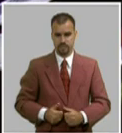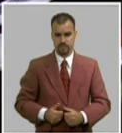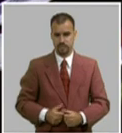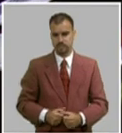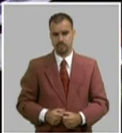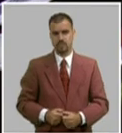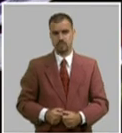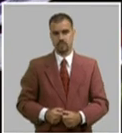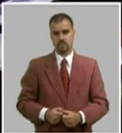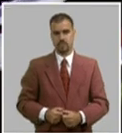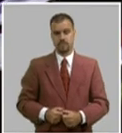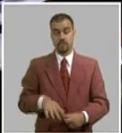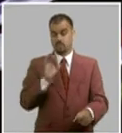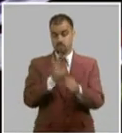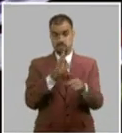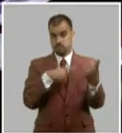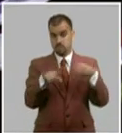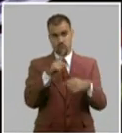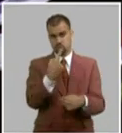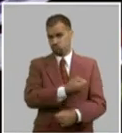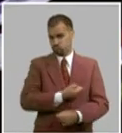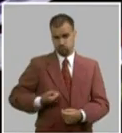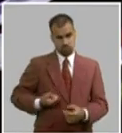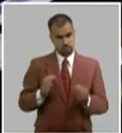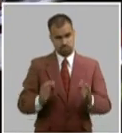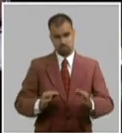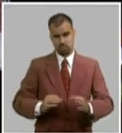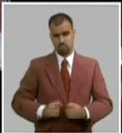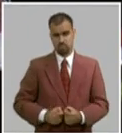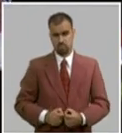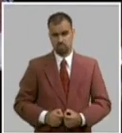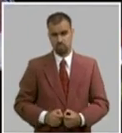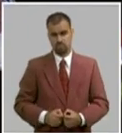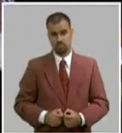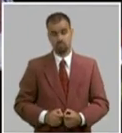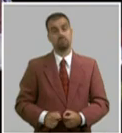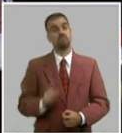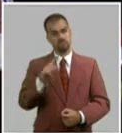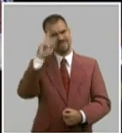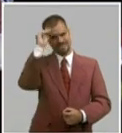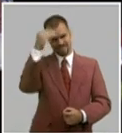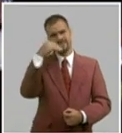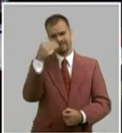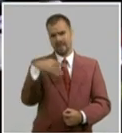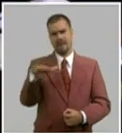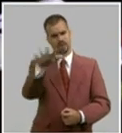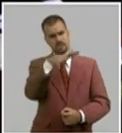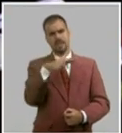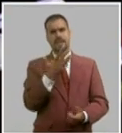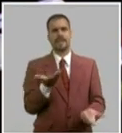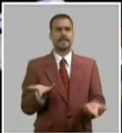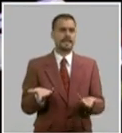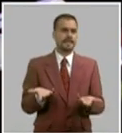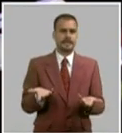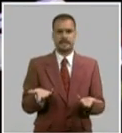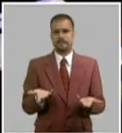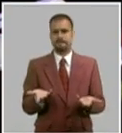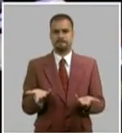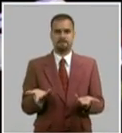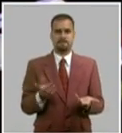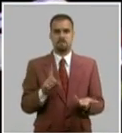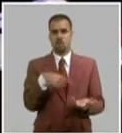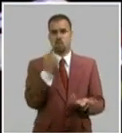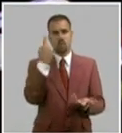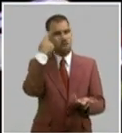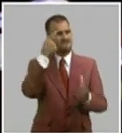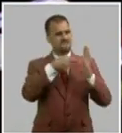partir sobre todo de nuestros propios esfuerzos. Y si bien es cierto, no hemos tenido un pensamiento